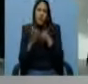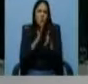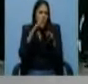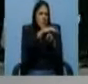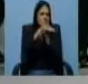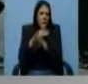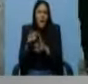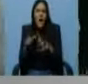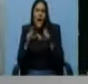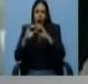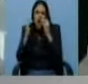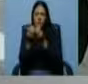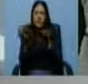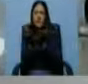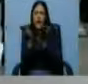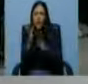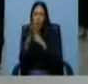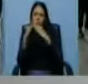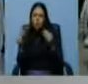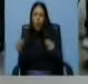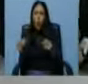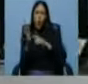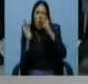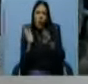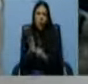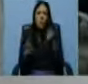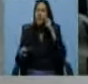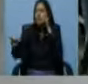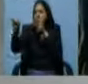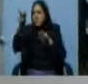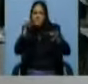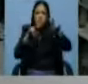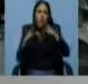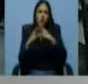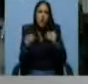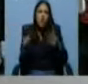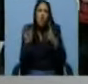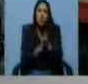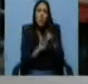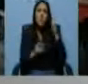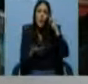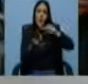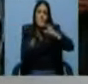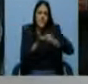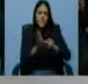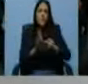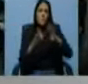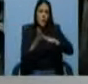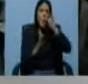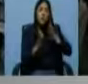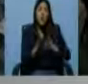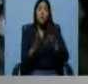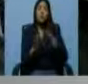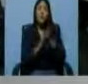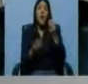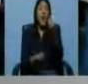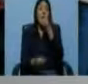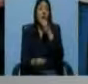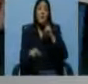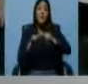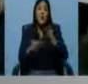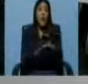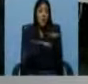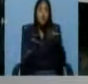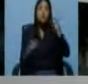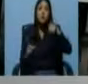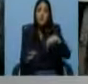clase asistiendo a sus clases y Bueno aquí estamos viendo también el programa de alimentación para nuestros niños el programa que